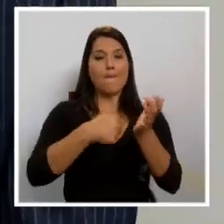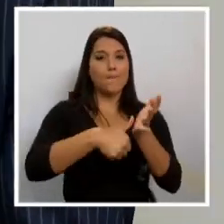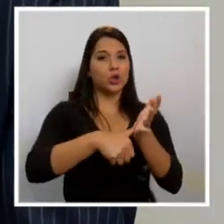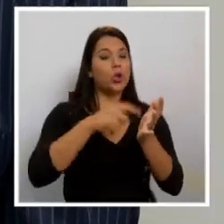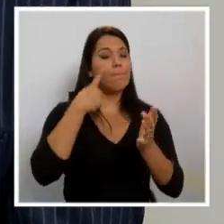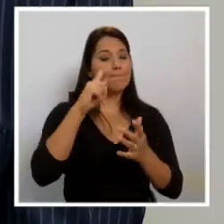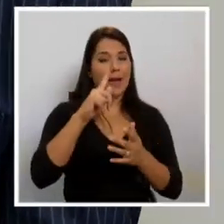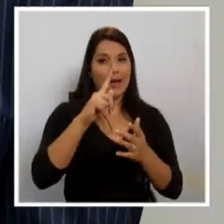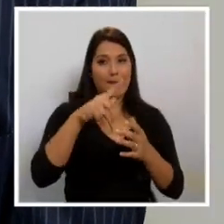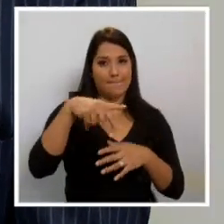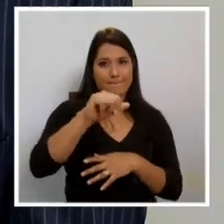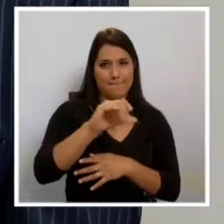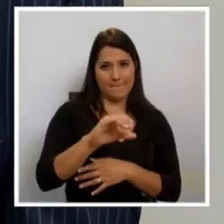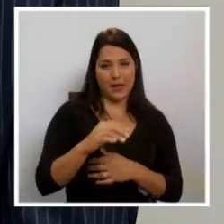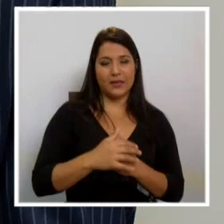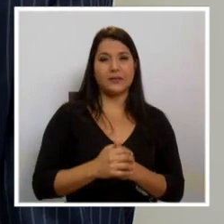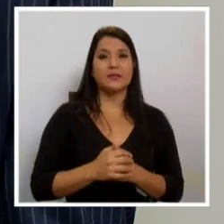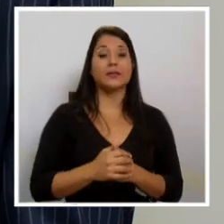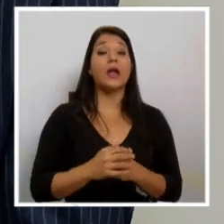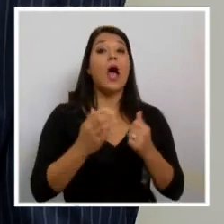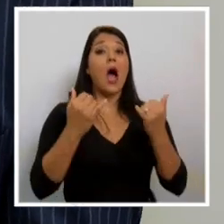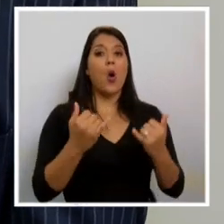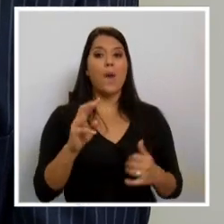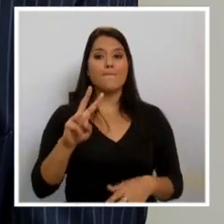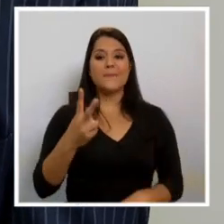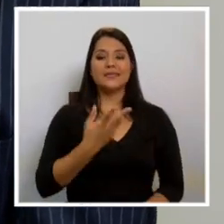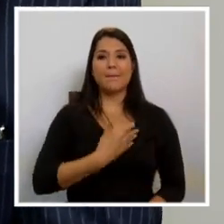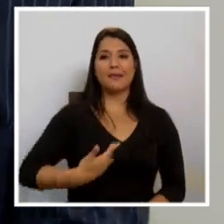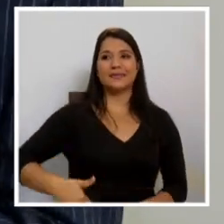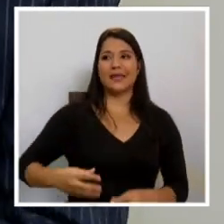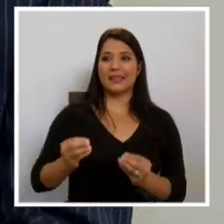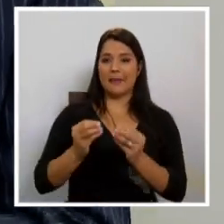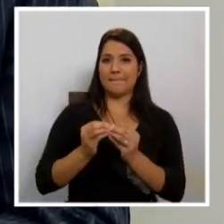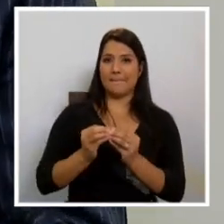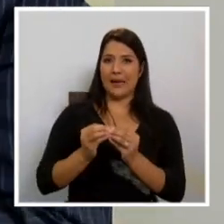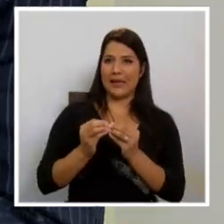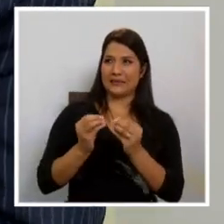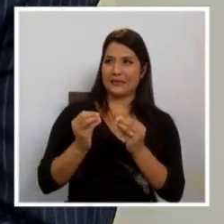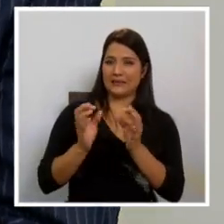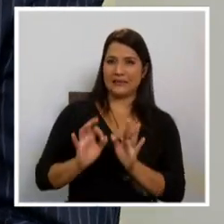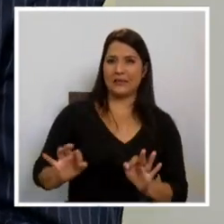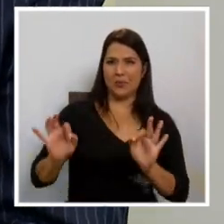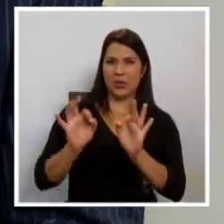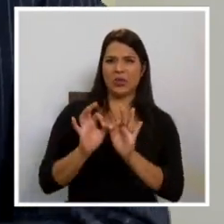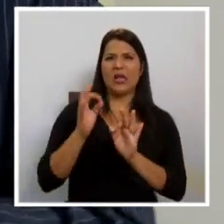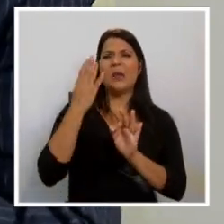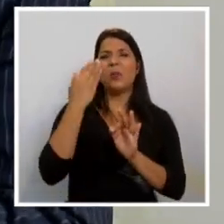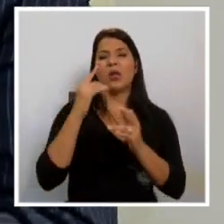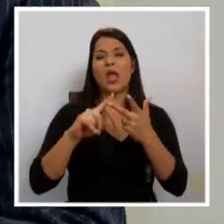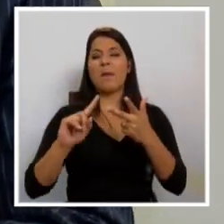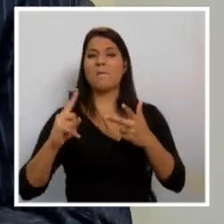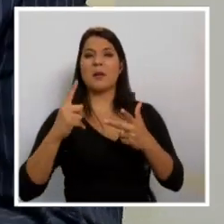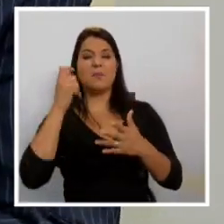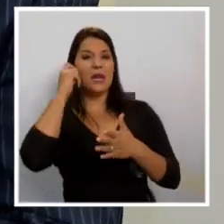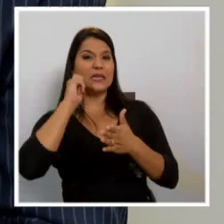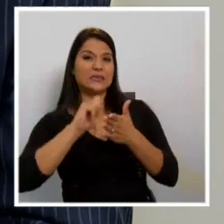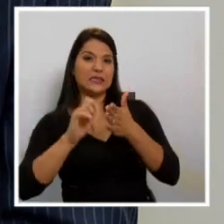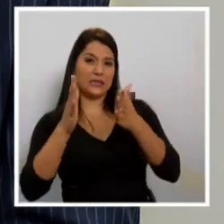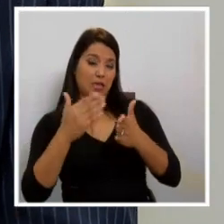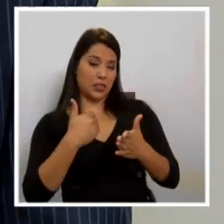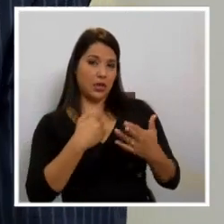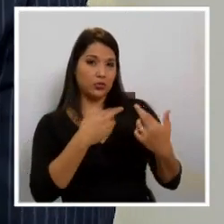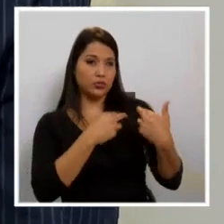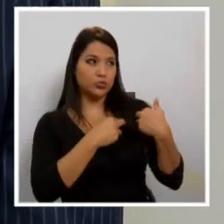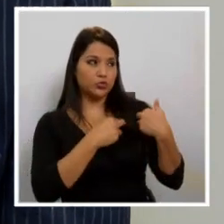es más simbólico. Vicepresidencia todavía es más simbólico, al menos la primera secretaría tiene responsabilidades. Bueno, y